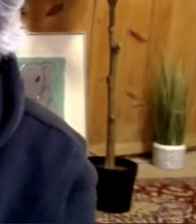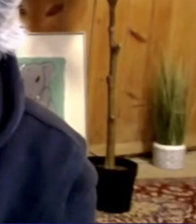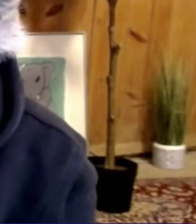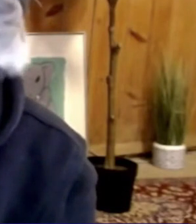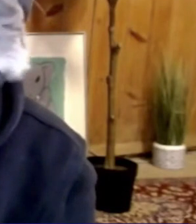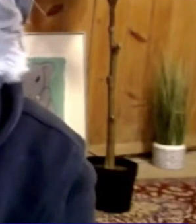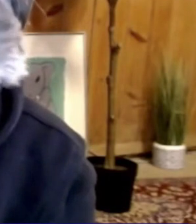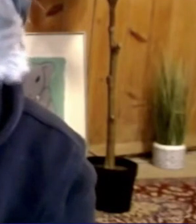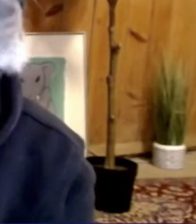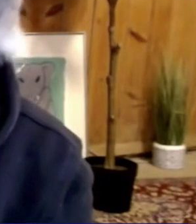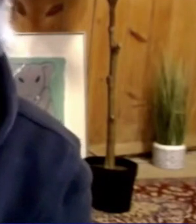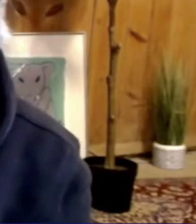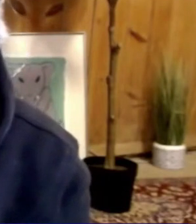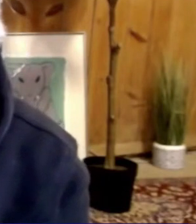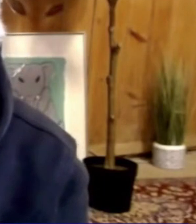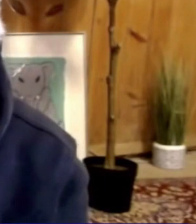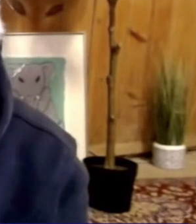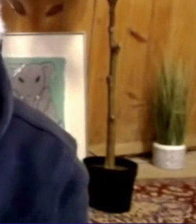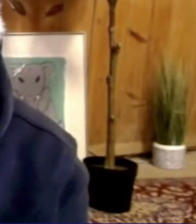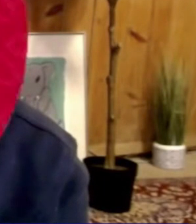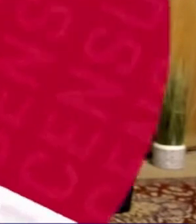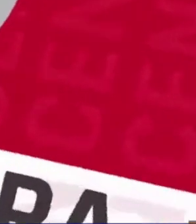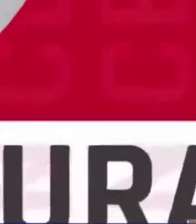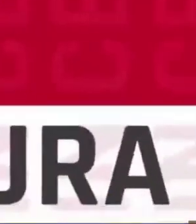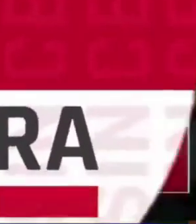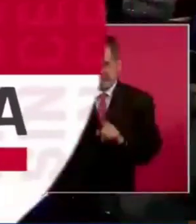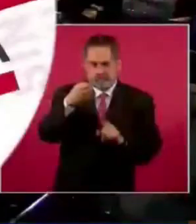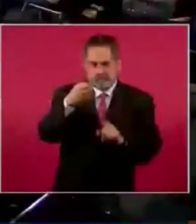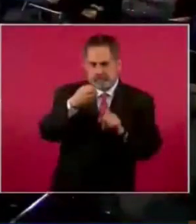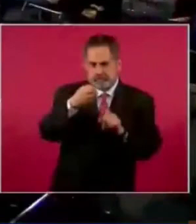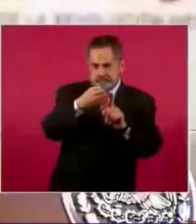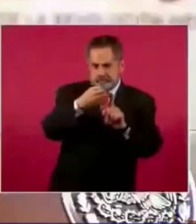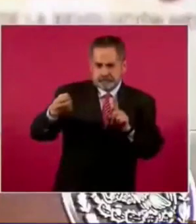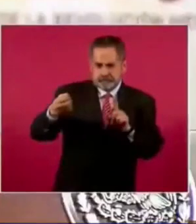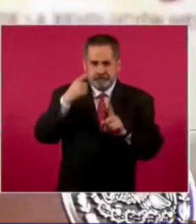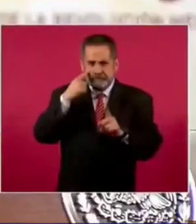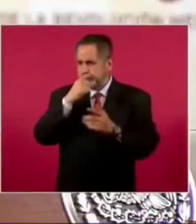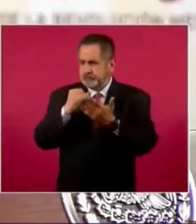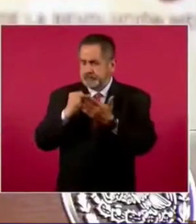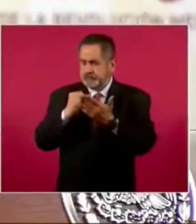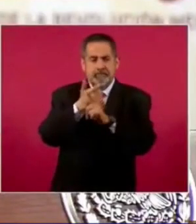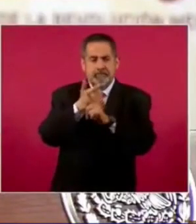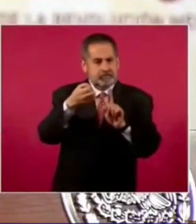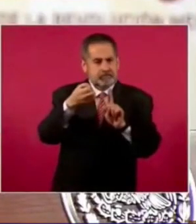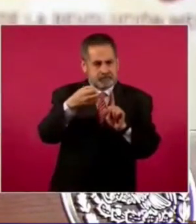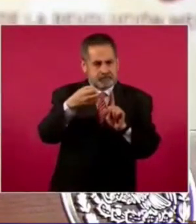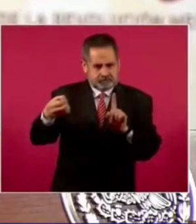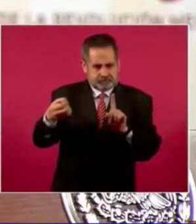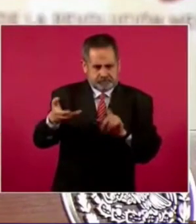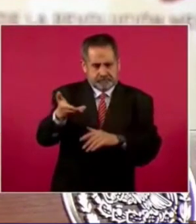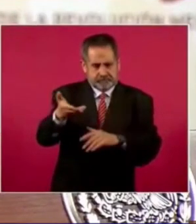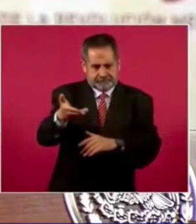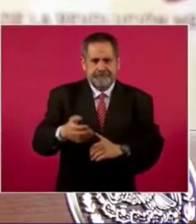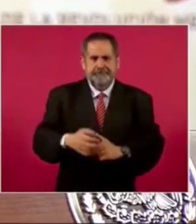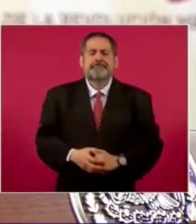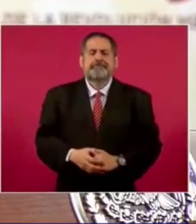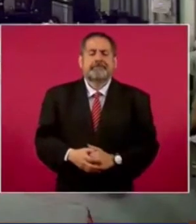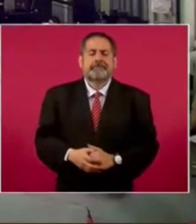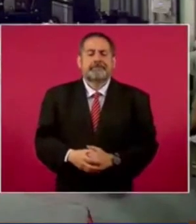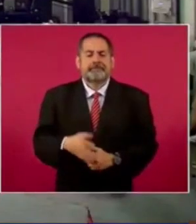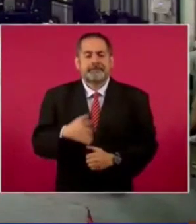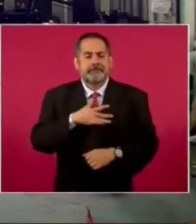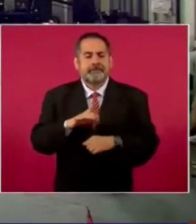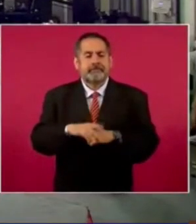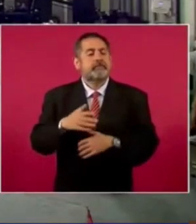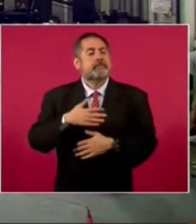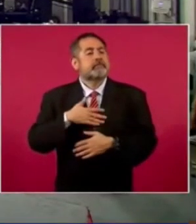plantea el tipo y lo que le responde el presidente López Obrador. Democrático. Gracias, presidente. Buenos días.